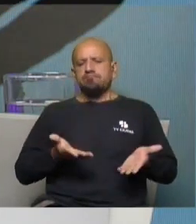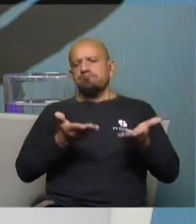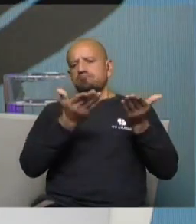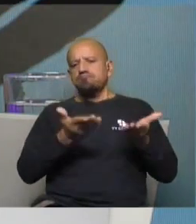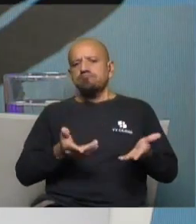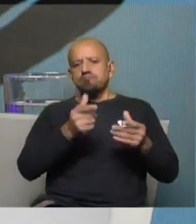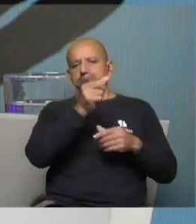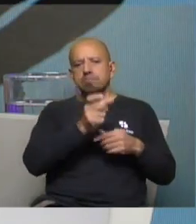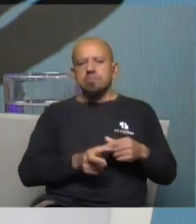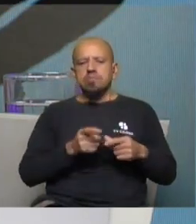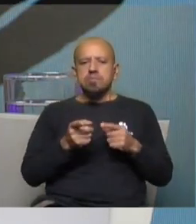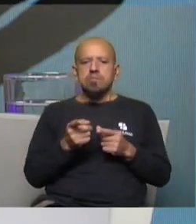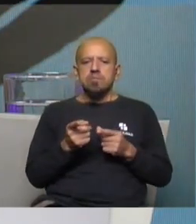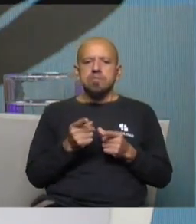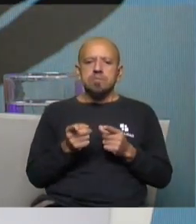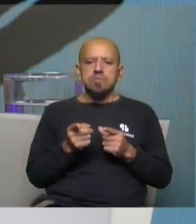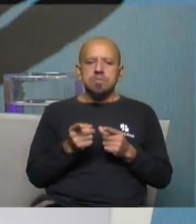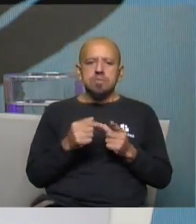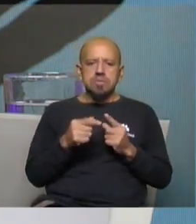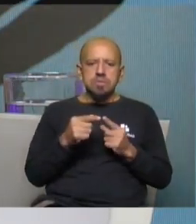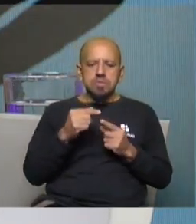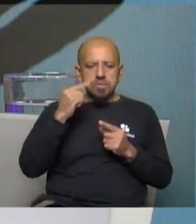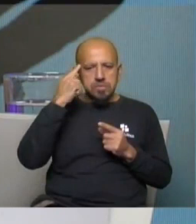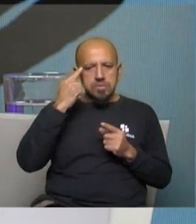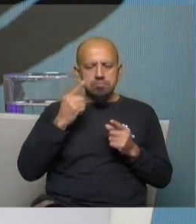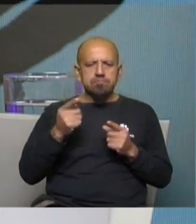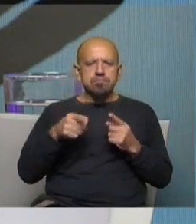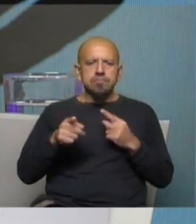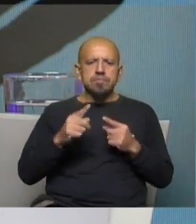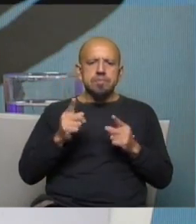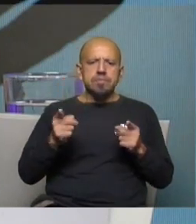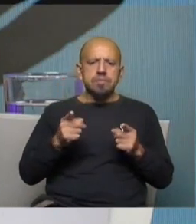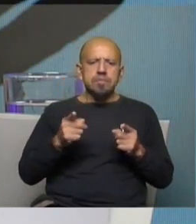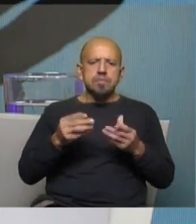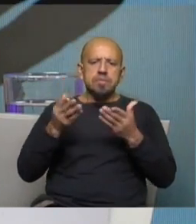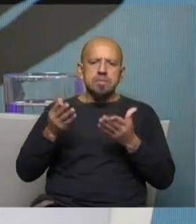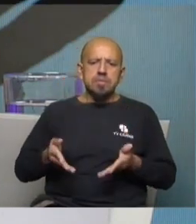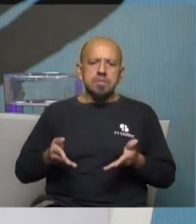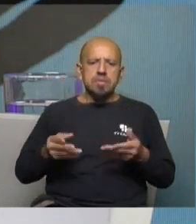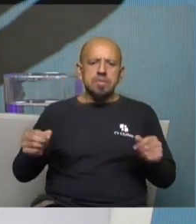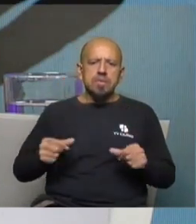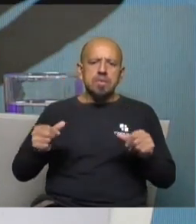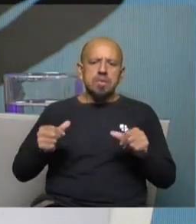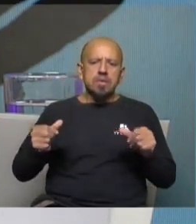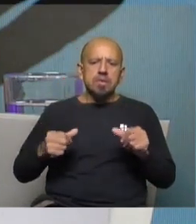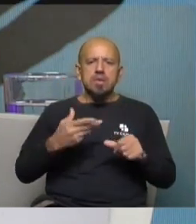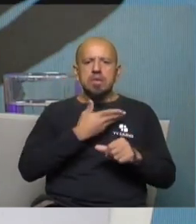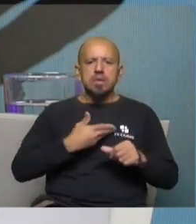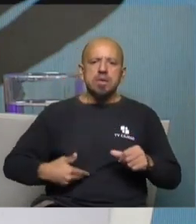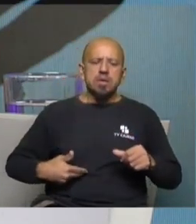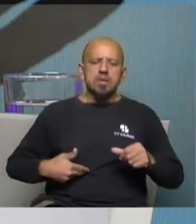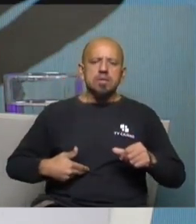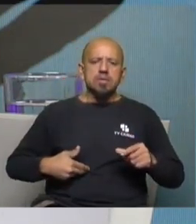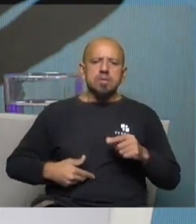un artilugio político y y en realidad vos te parece a ver esto decís no este tipo iba a ser el gobernador de la Banda Oriental